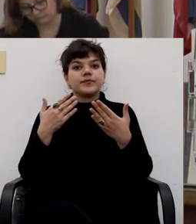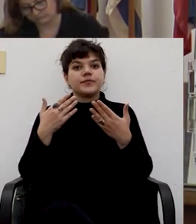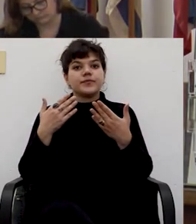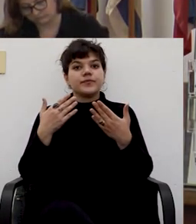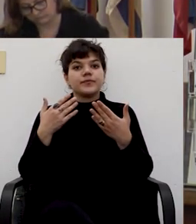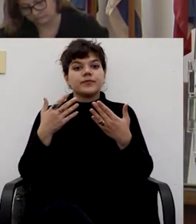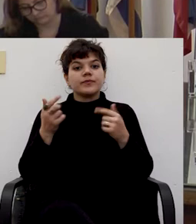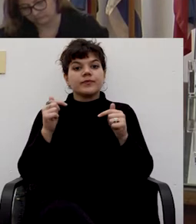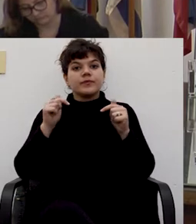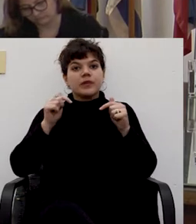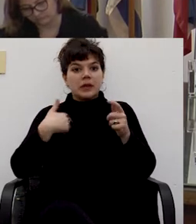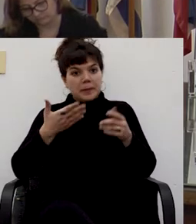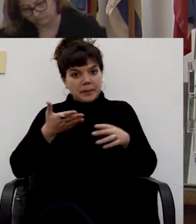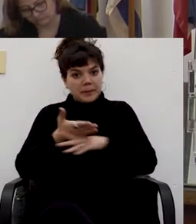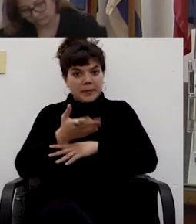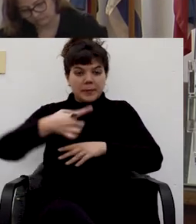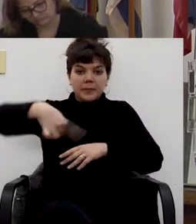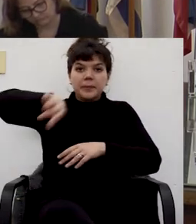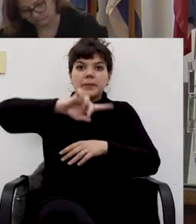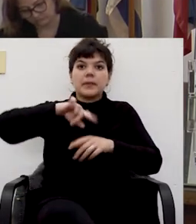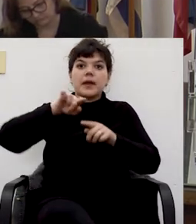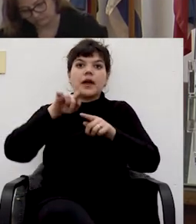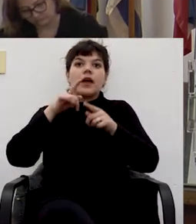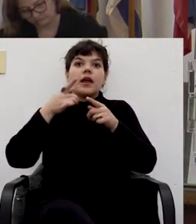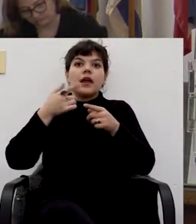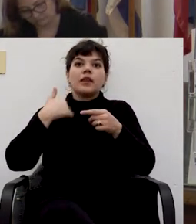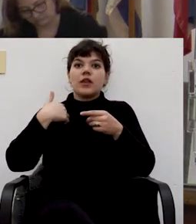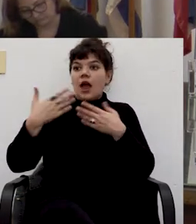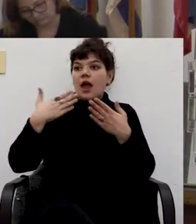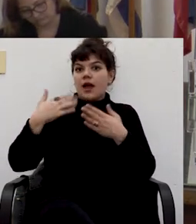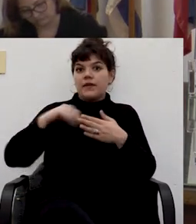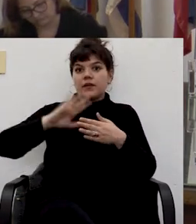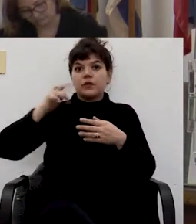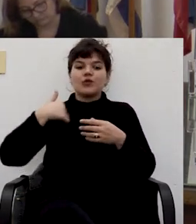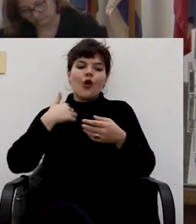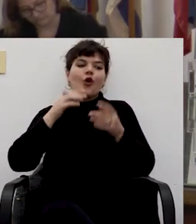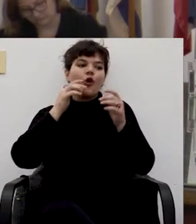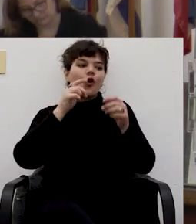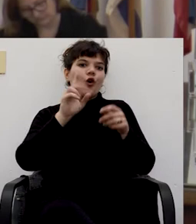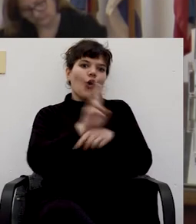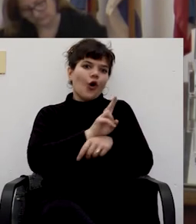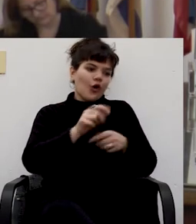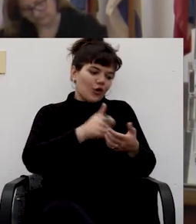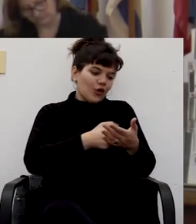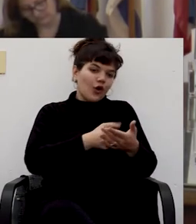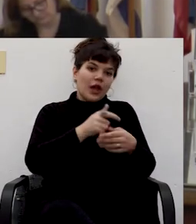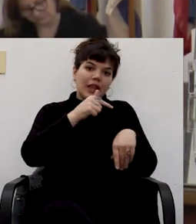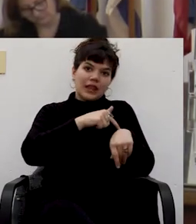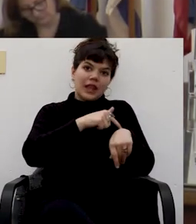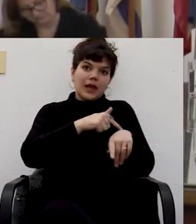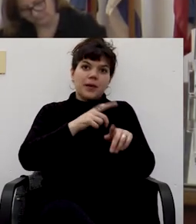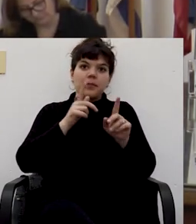Que pedirles entonces que cuando tomen la palabra, ya están moderando el tiempo, y bueno, que cuando tomen la palabra se sientan